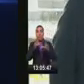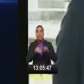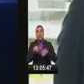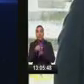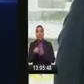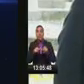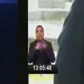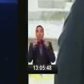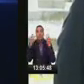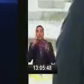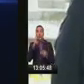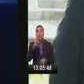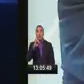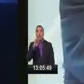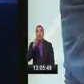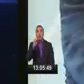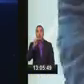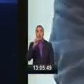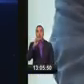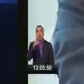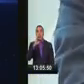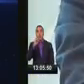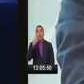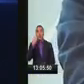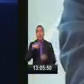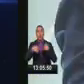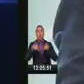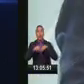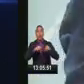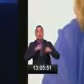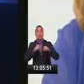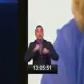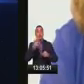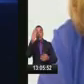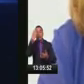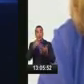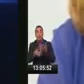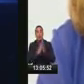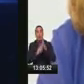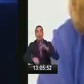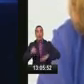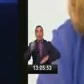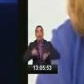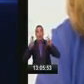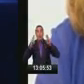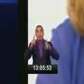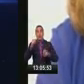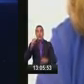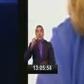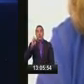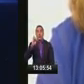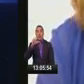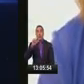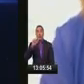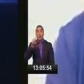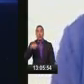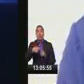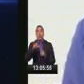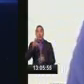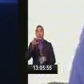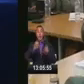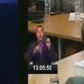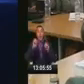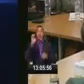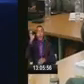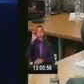de la Administración Pública, Vinicio Alvarado. Pero aún está en trámite, esto por pedido de la jueza del caso, Daniela Camacho, que el próximo 3 de